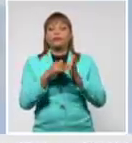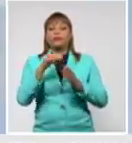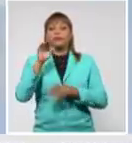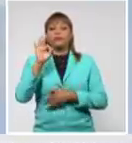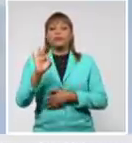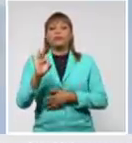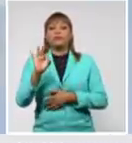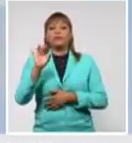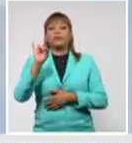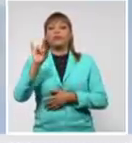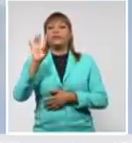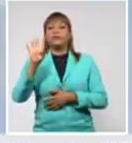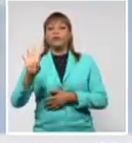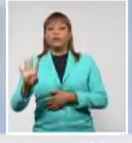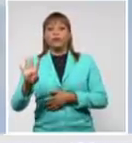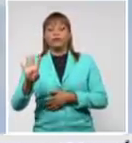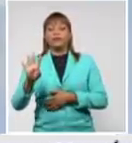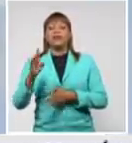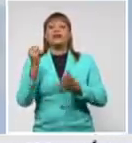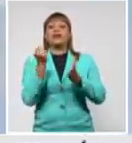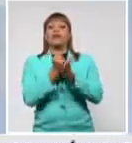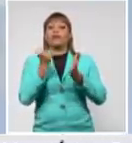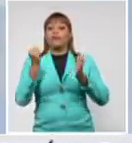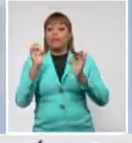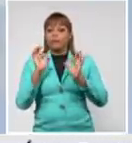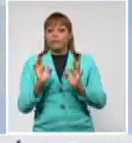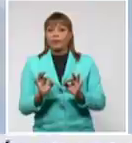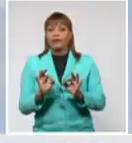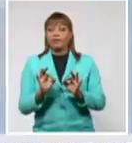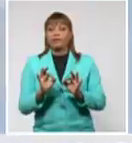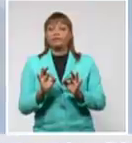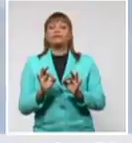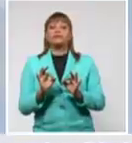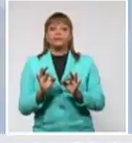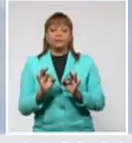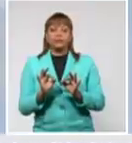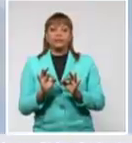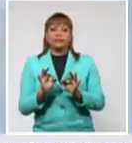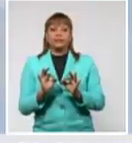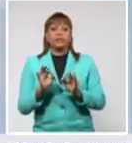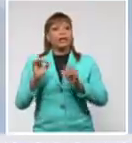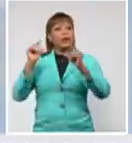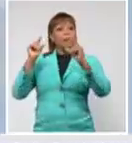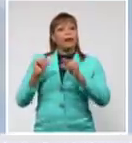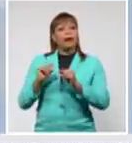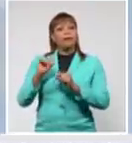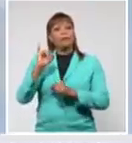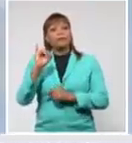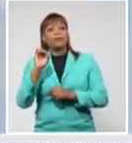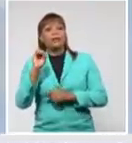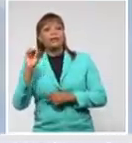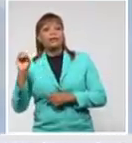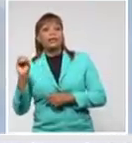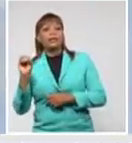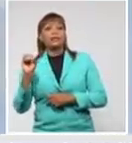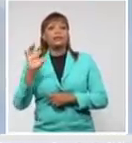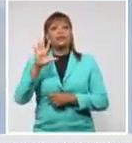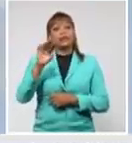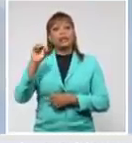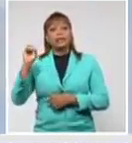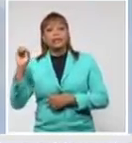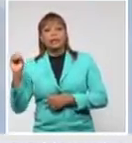2.894 y confirmados. Finalmente bajamos de 600, de 500,